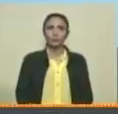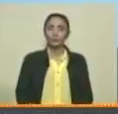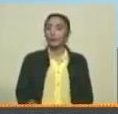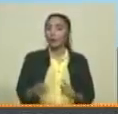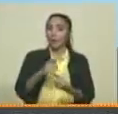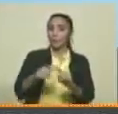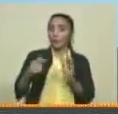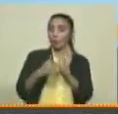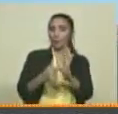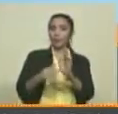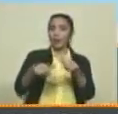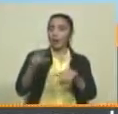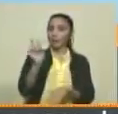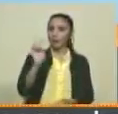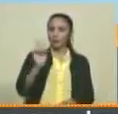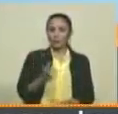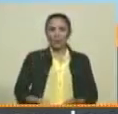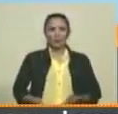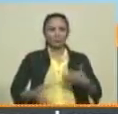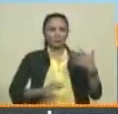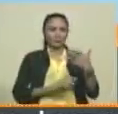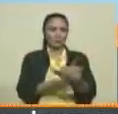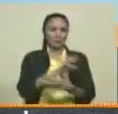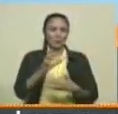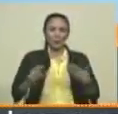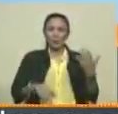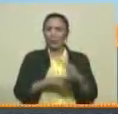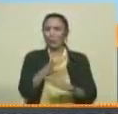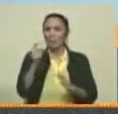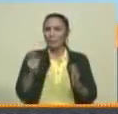Venezuela de un desastre total.